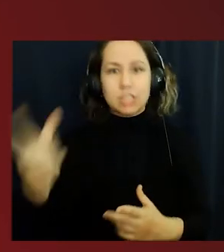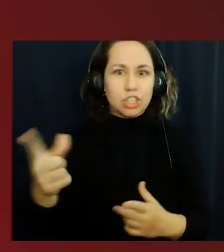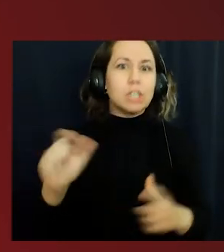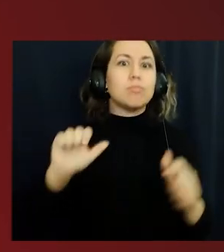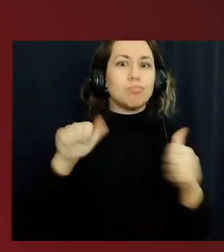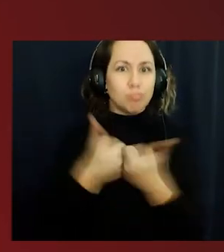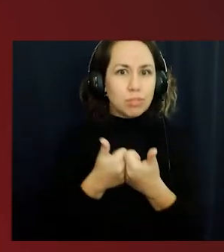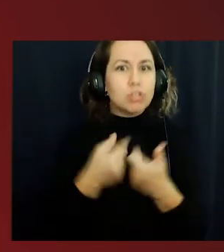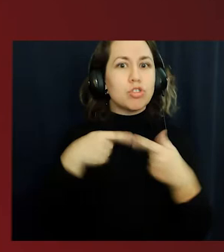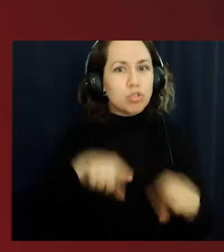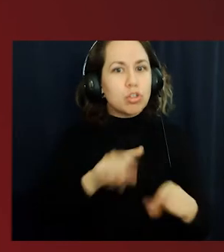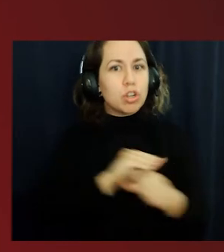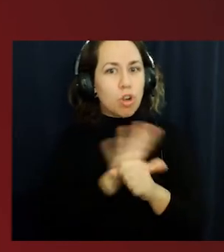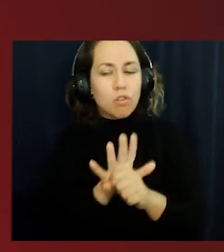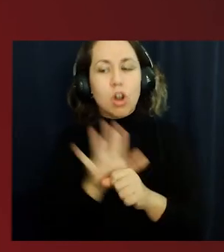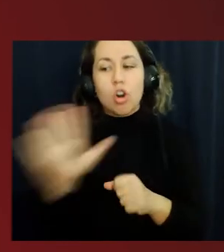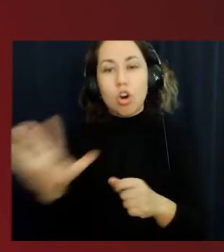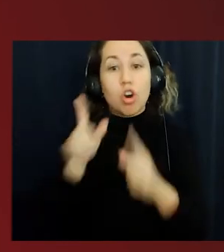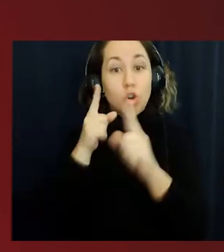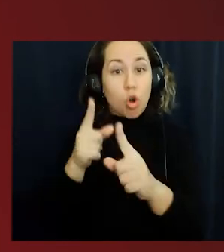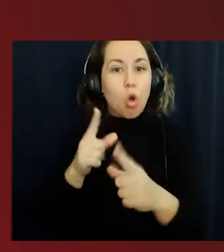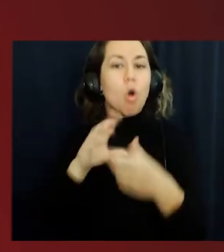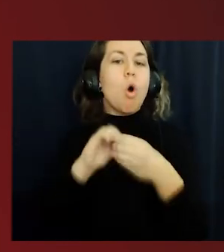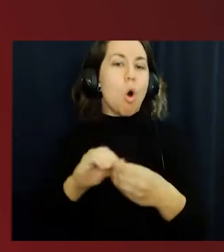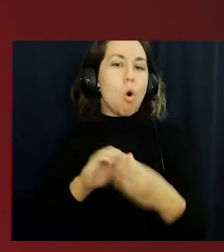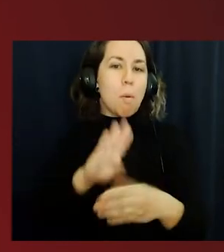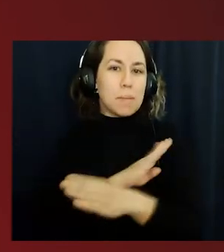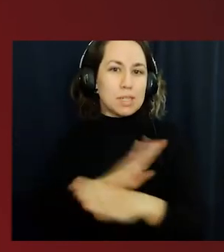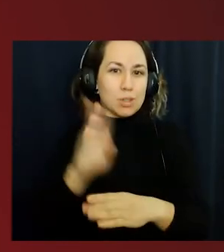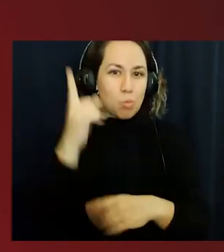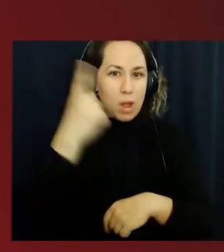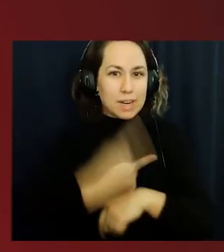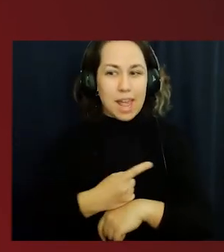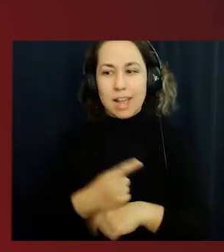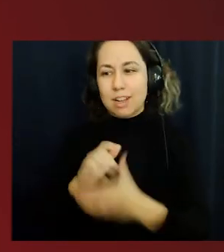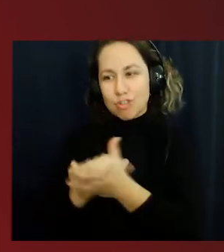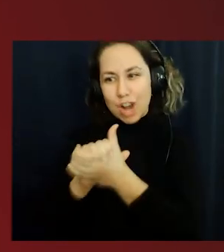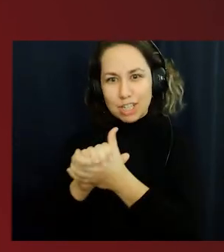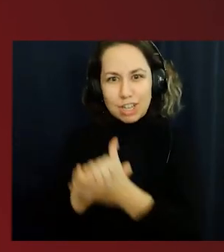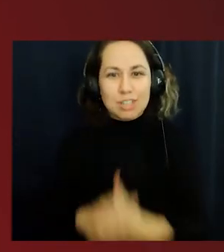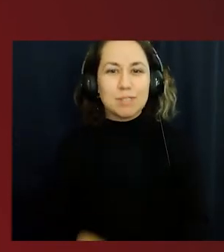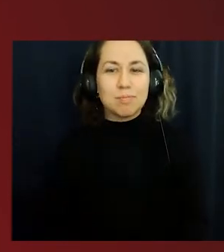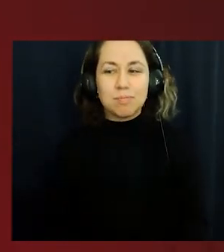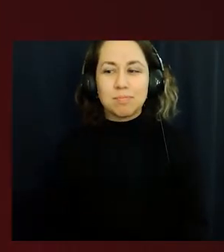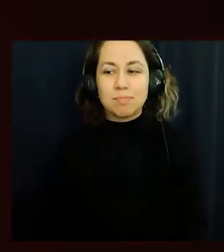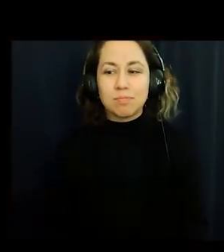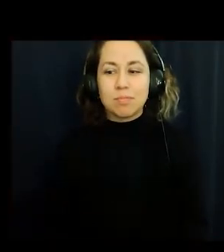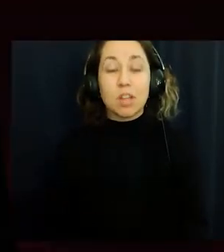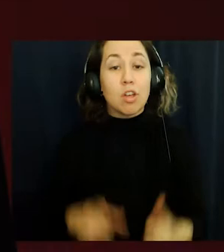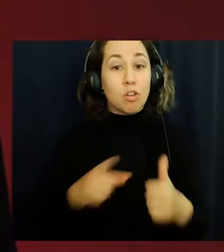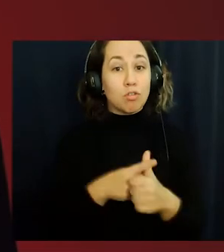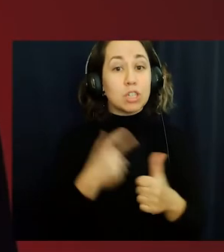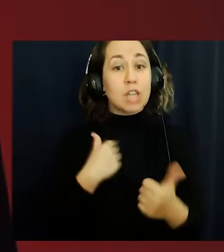encararon durante este año. Su meta es tener un negocio algún día. Felicidades, Ashley.